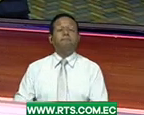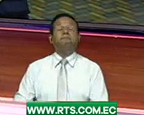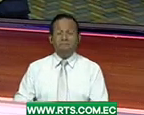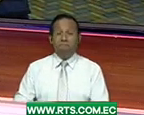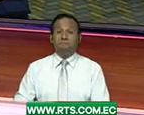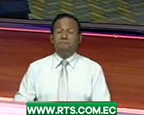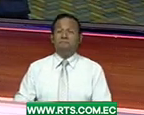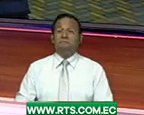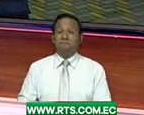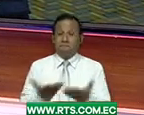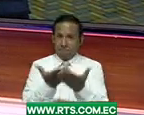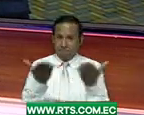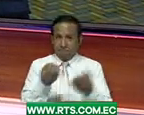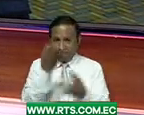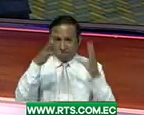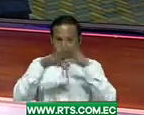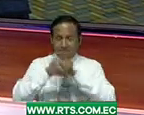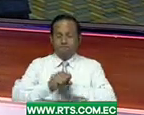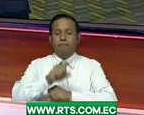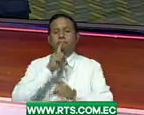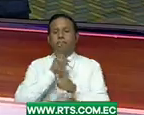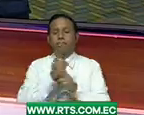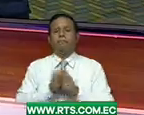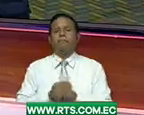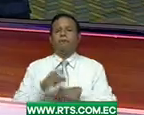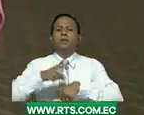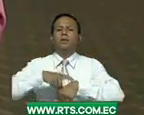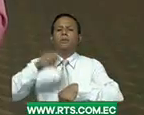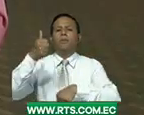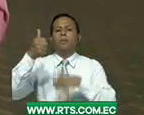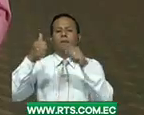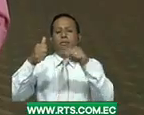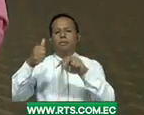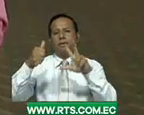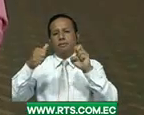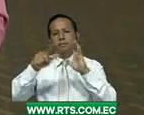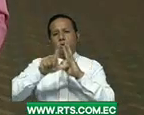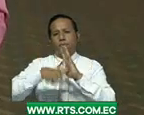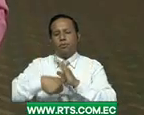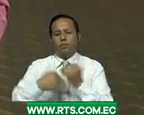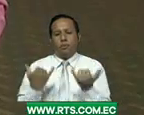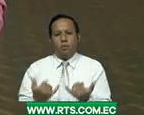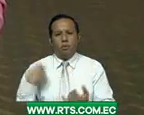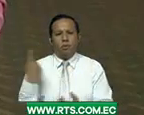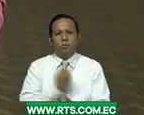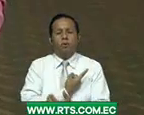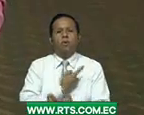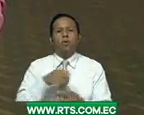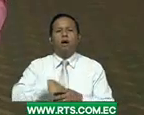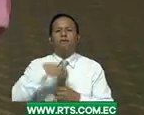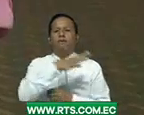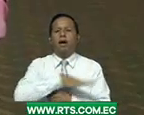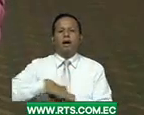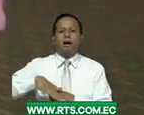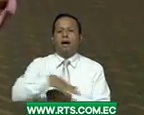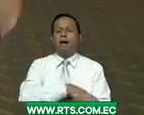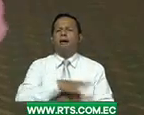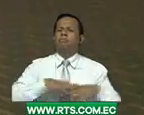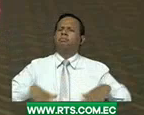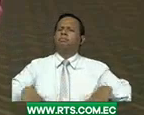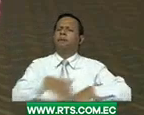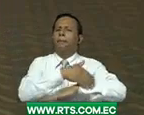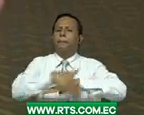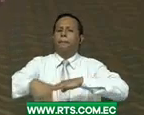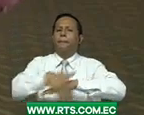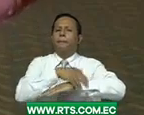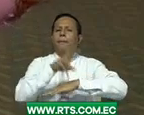Así es, Charlie, amigos televidentes, buenas noches. Así es, 22 horas con 13 minutos y nosotros estamos en exteriores, específicamente en la